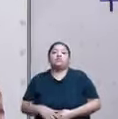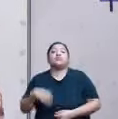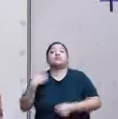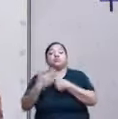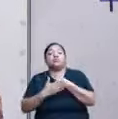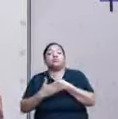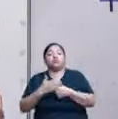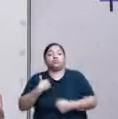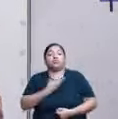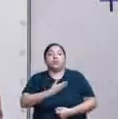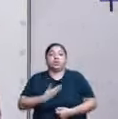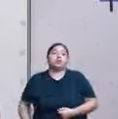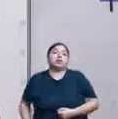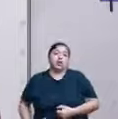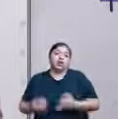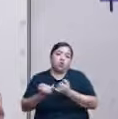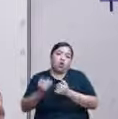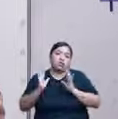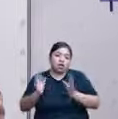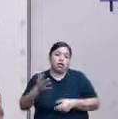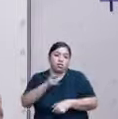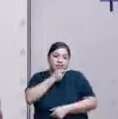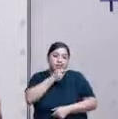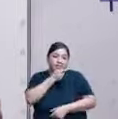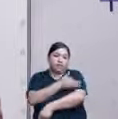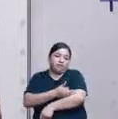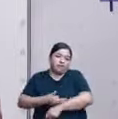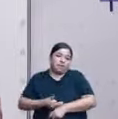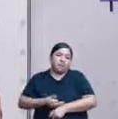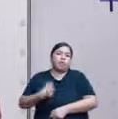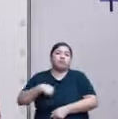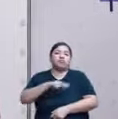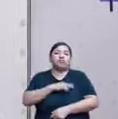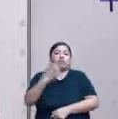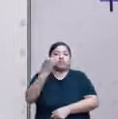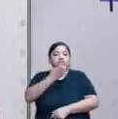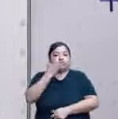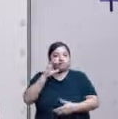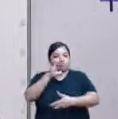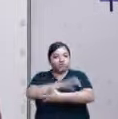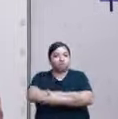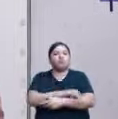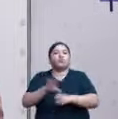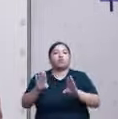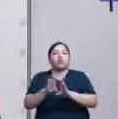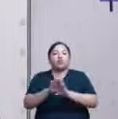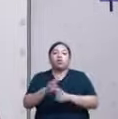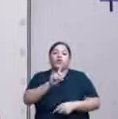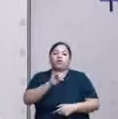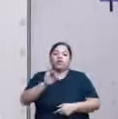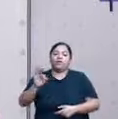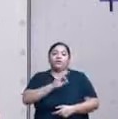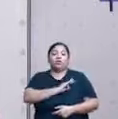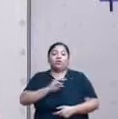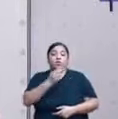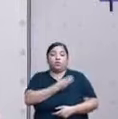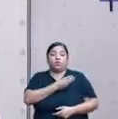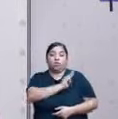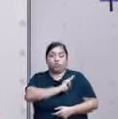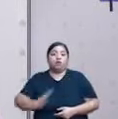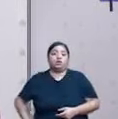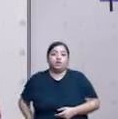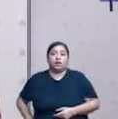y como buen padre de familia, por supuesto que coadyuvaremos con las escuelas y aportaremos de parte del DIF municipal abogados y